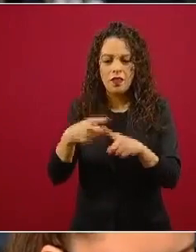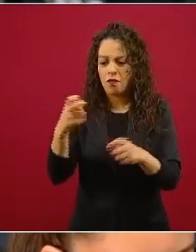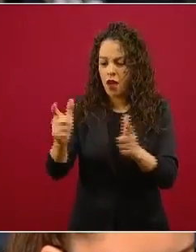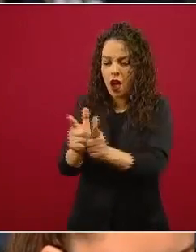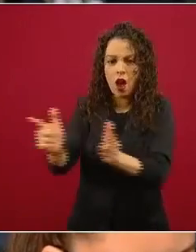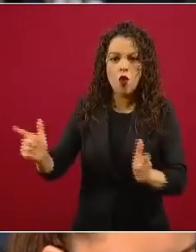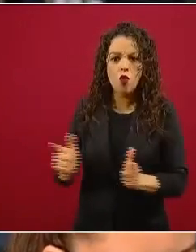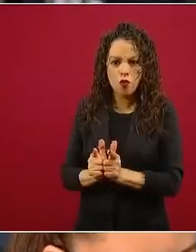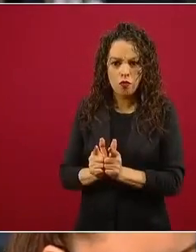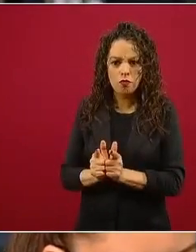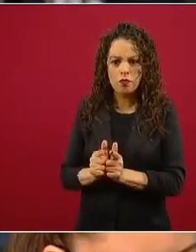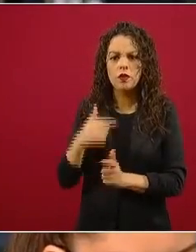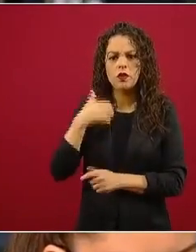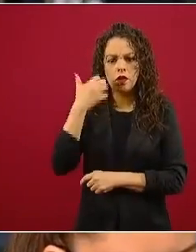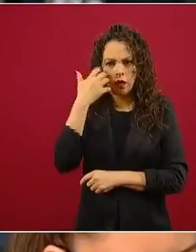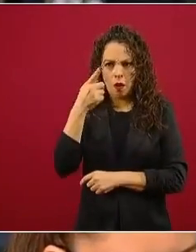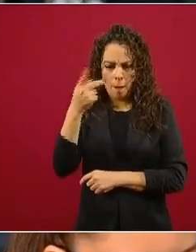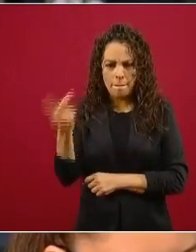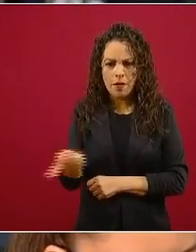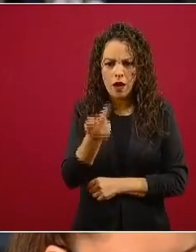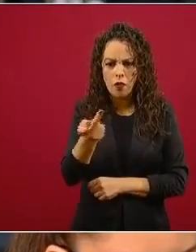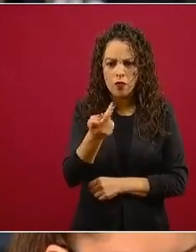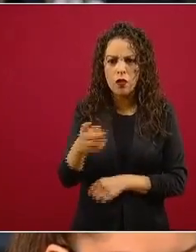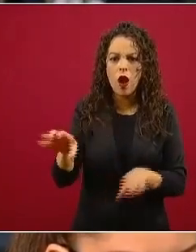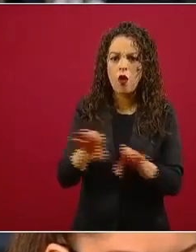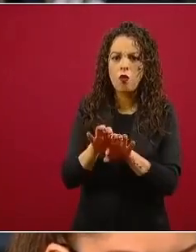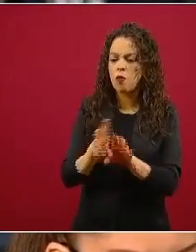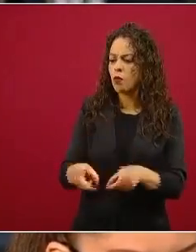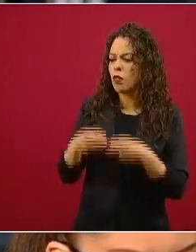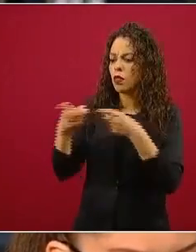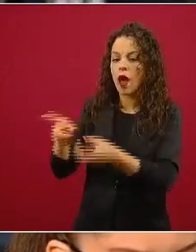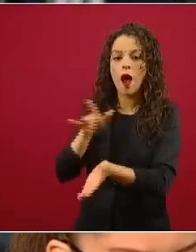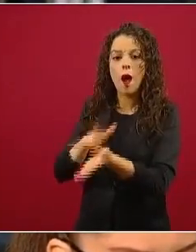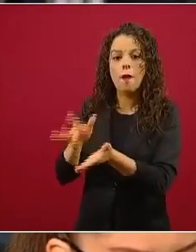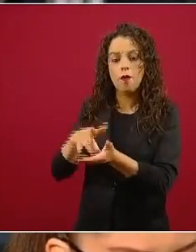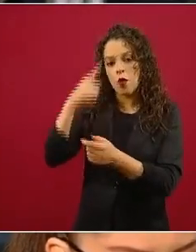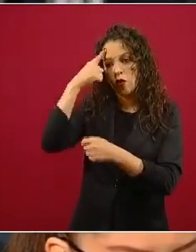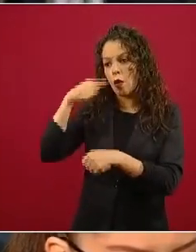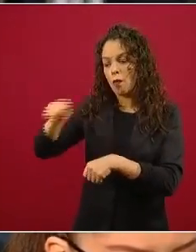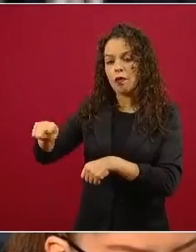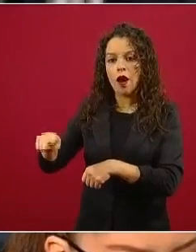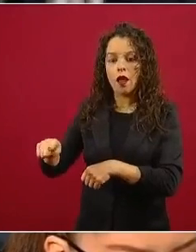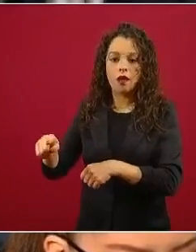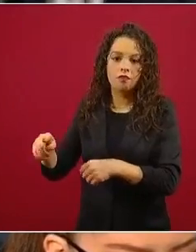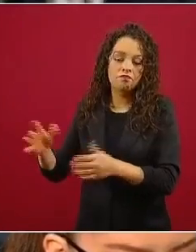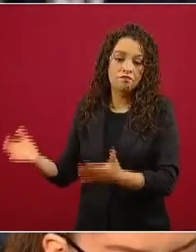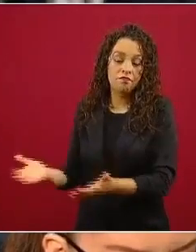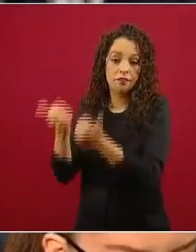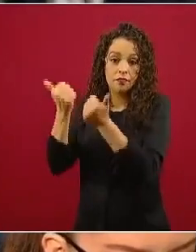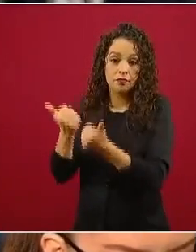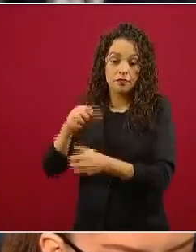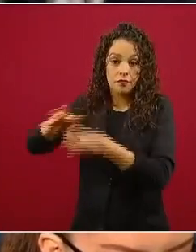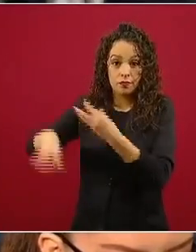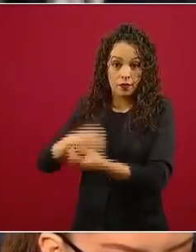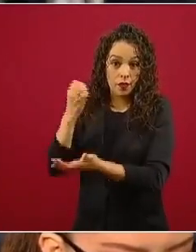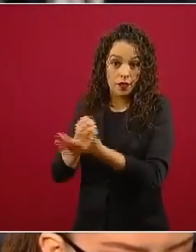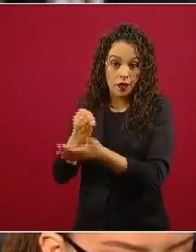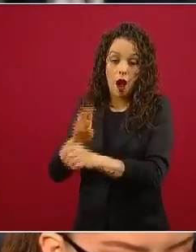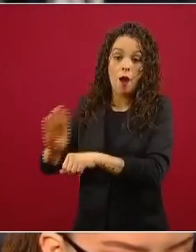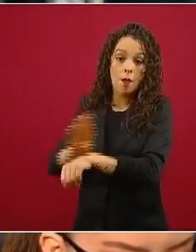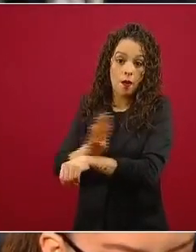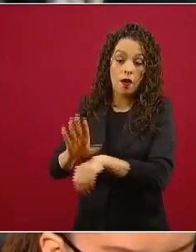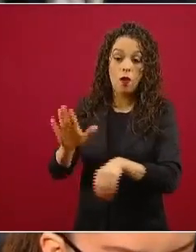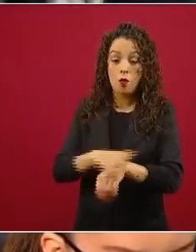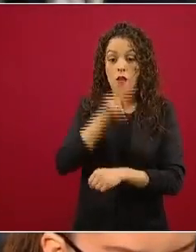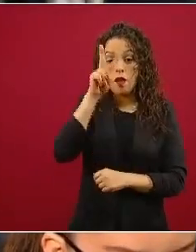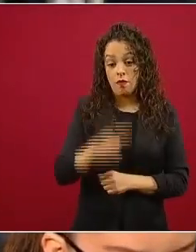quisieran preguntarle, señor presidente, que cómo se les podría beneficiar, porque sin duda va a ser un periodo muy largo, como nos dice